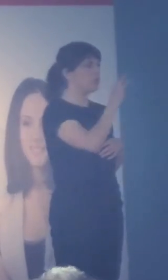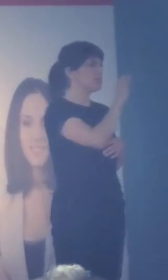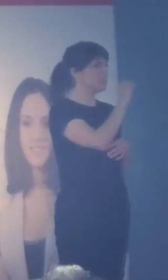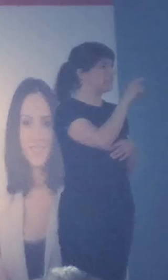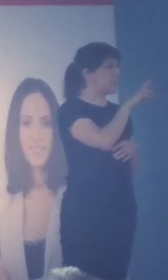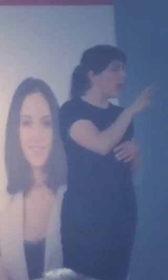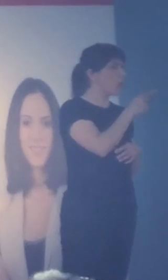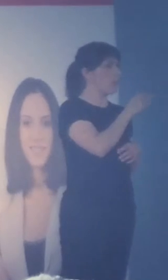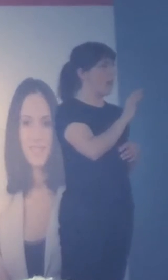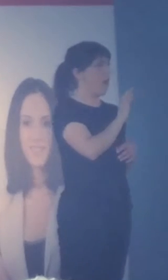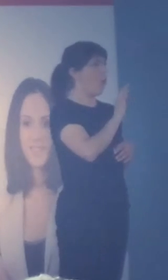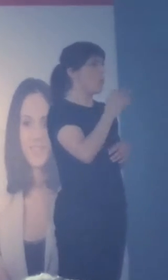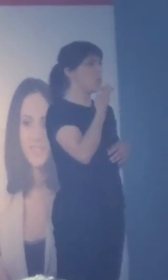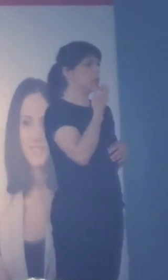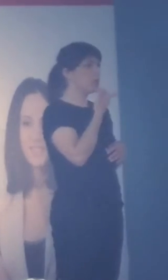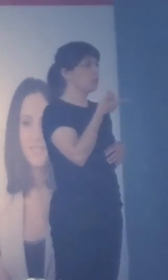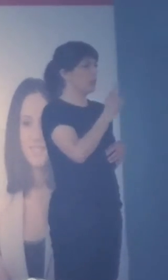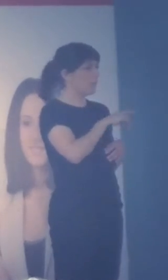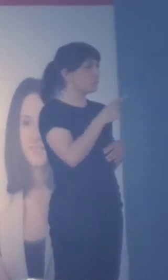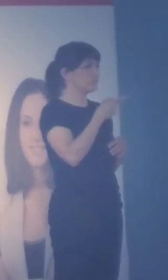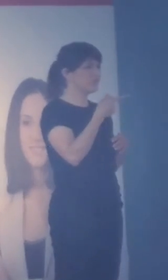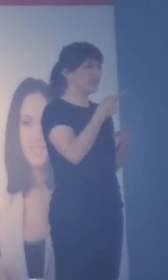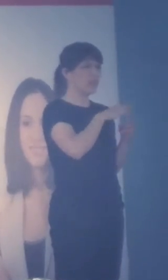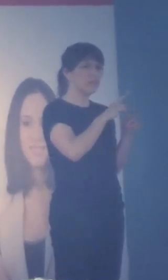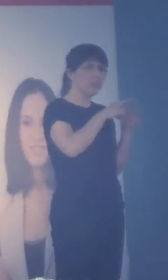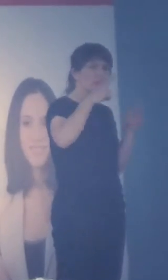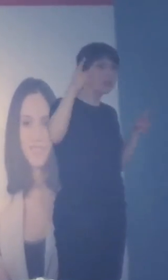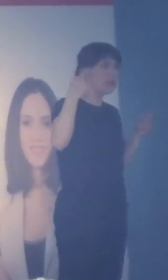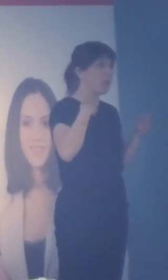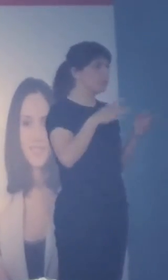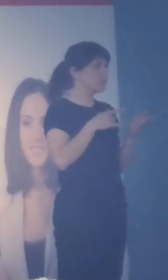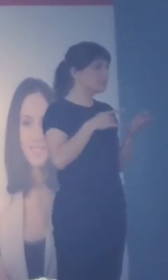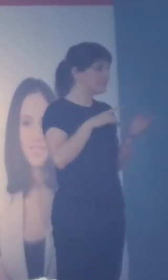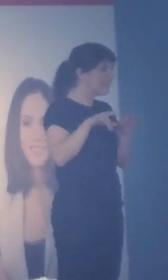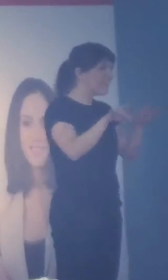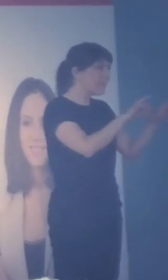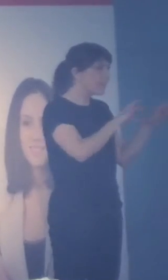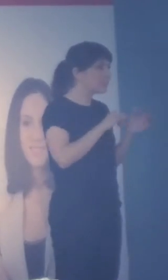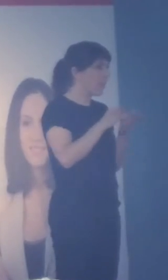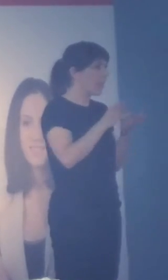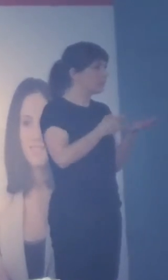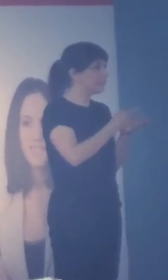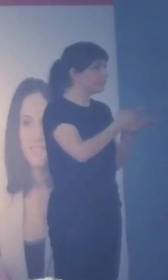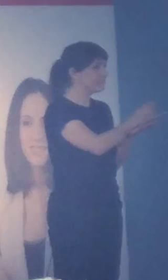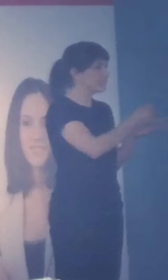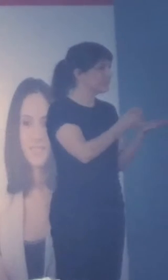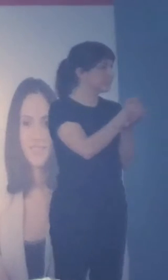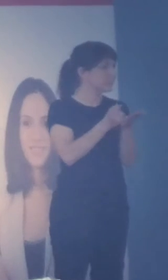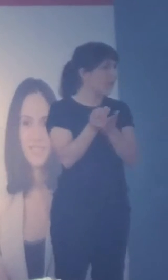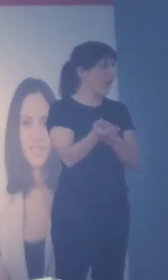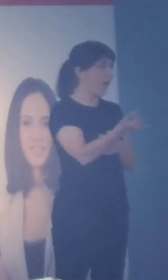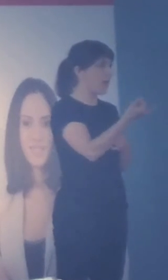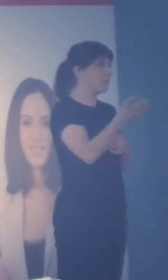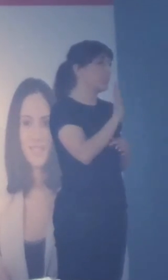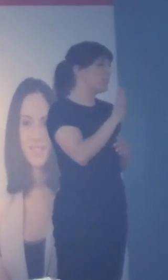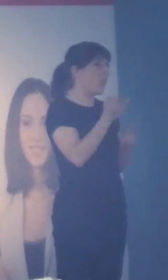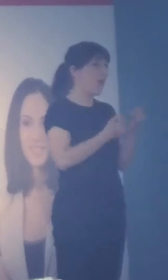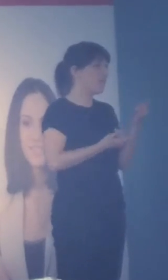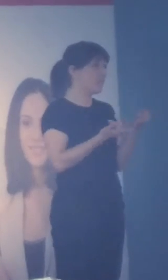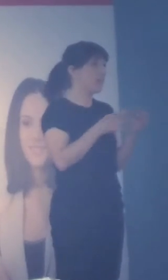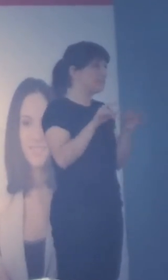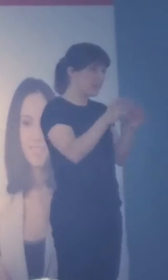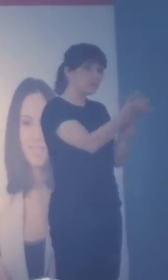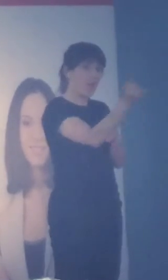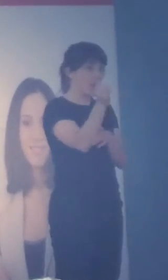cara a Chacantel de Comisaya, había terras cultivadas. Esas terras siguen estando ahí, pero ya no existen los cultivos.